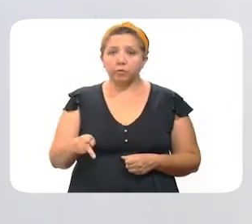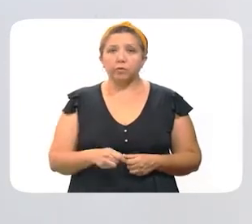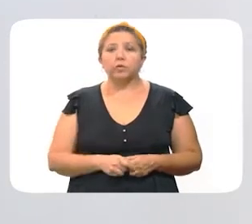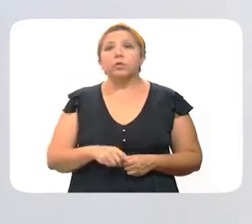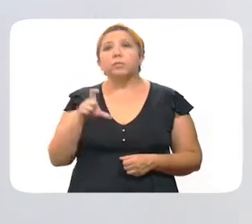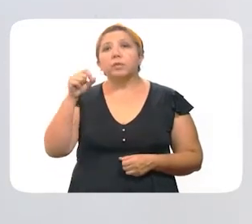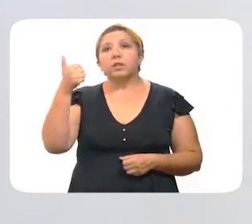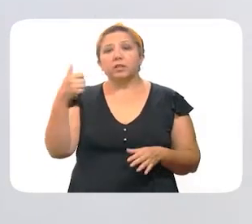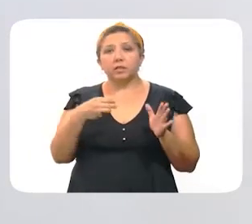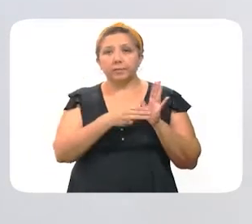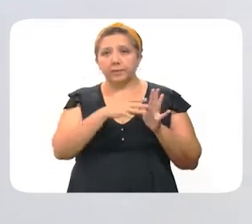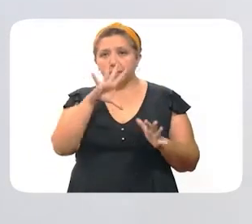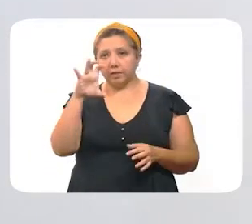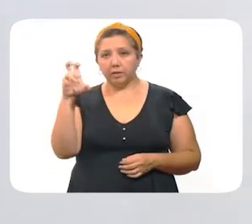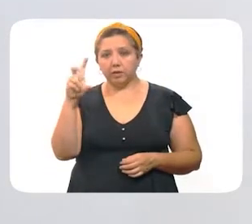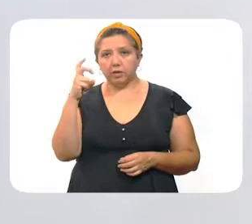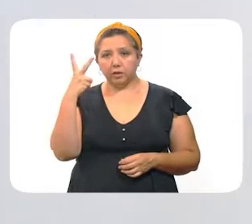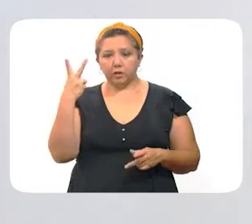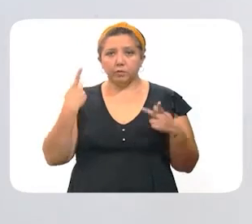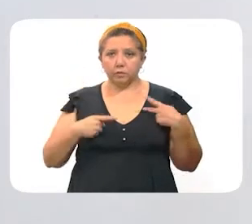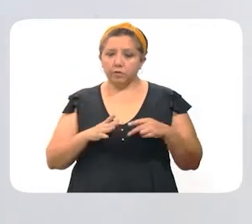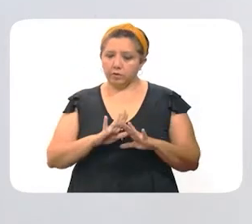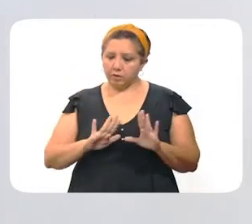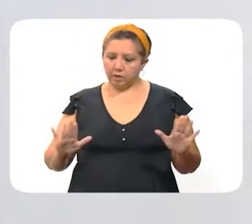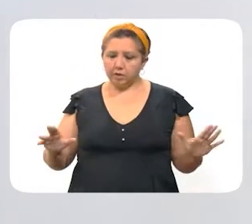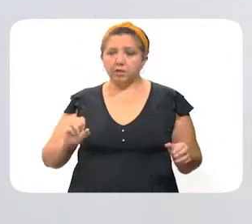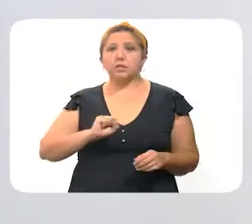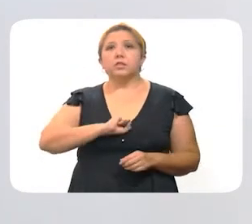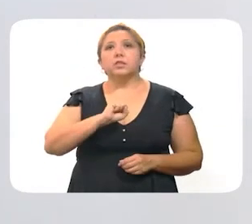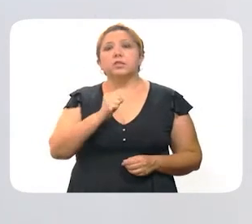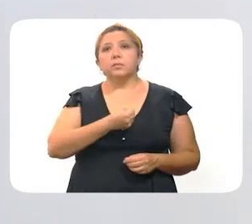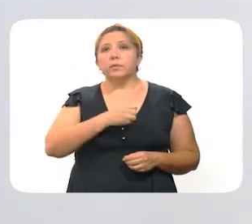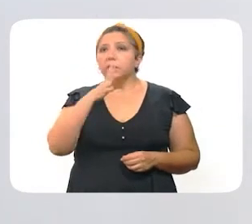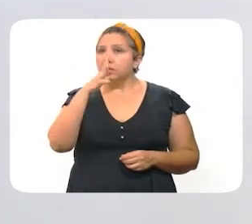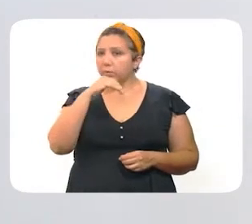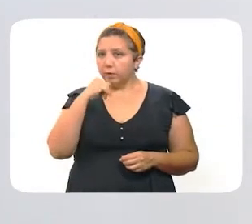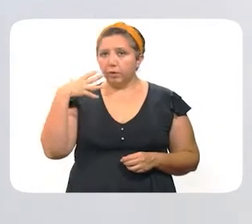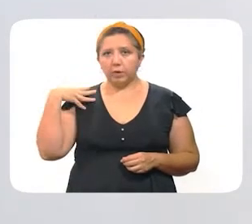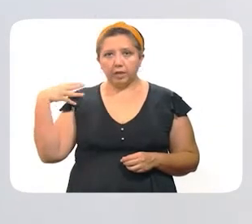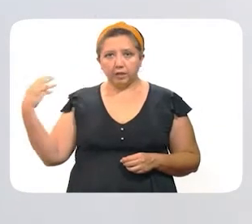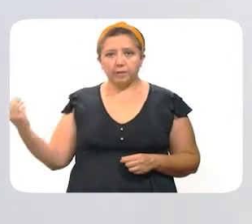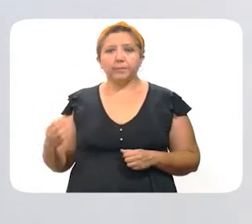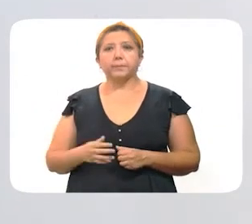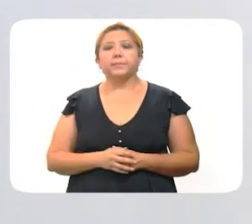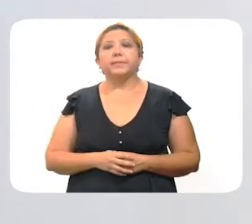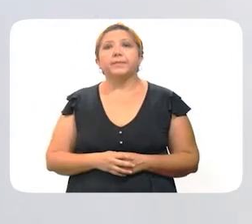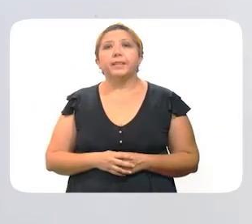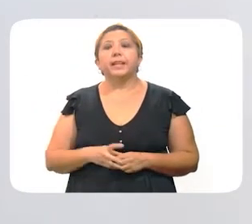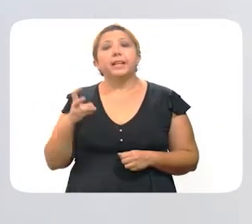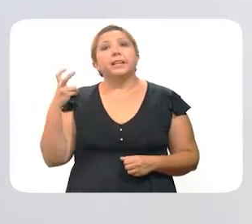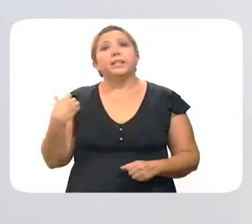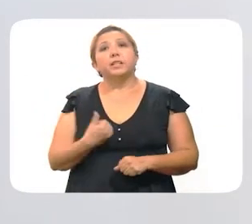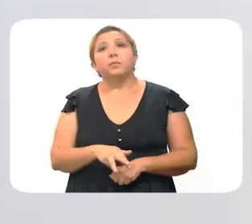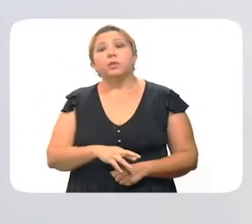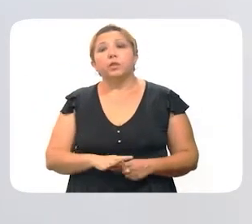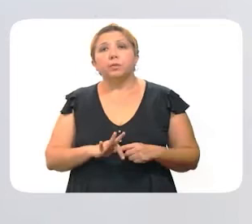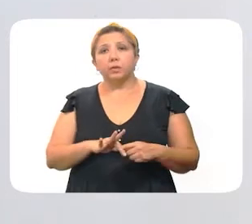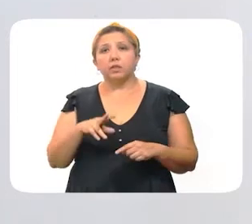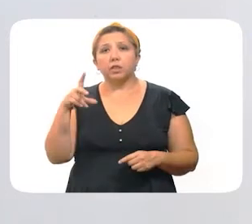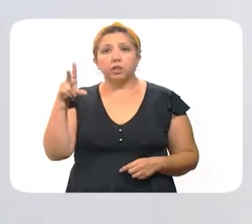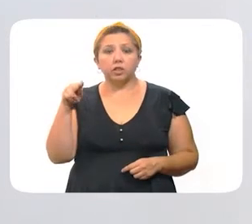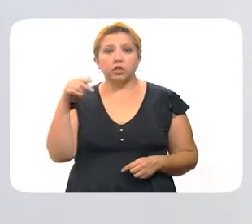públicos. 26.532 pacientes ya se recuperaron, no presentan síntomas ni pueden contagiar. Esta cifra representa